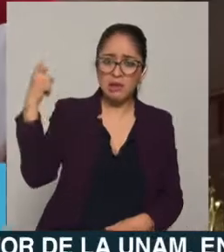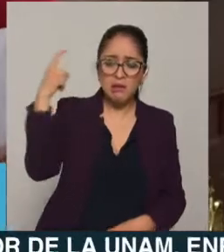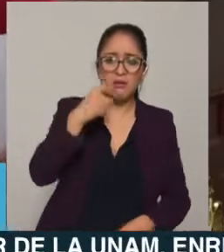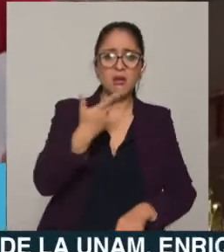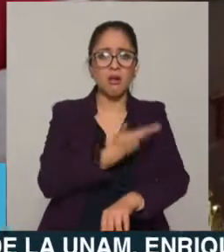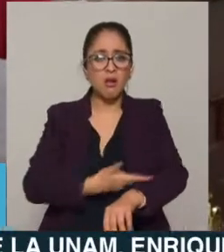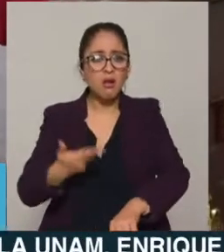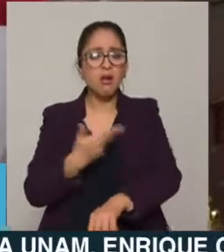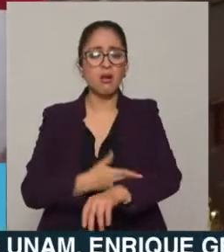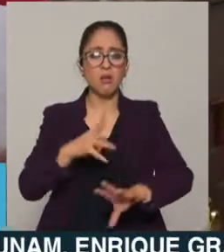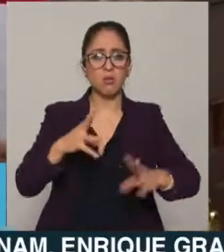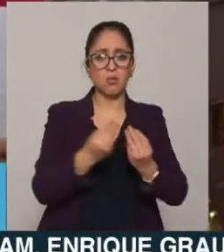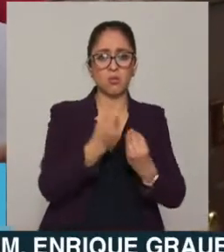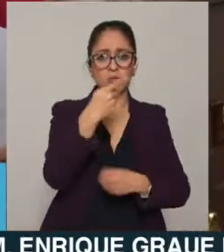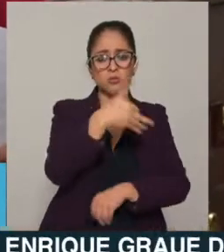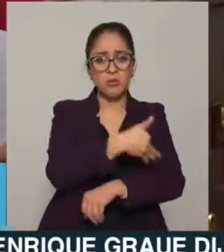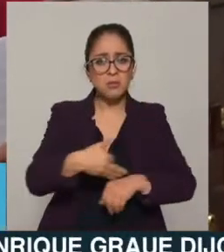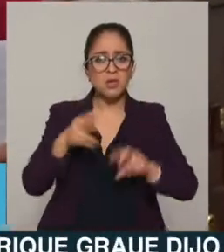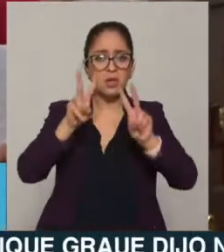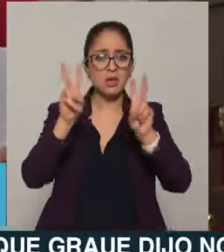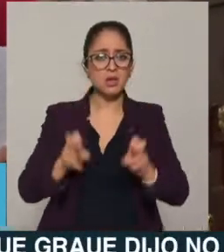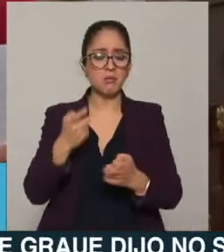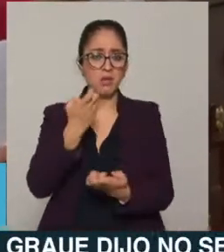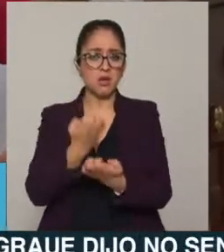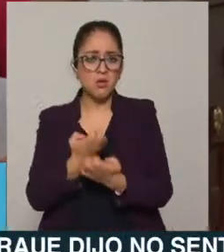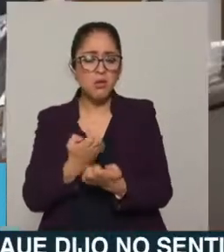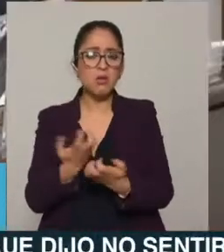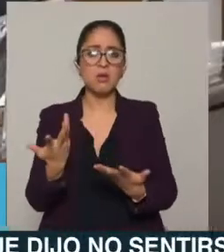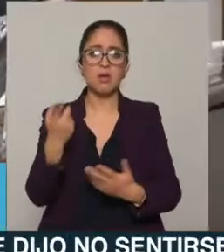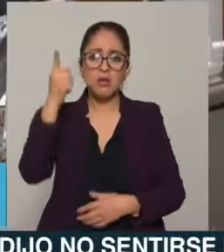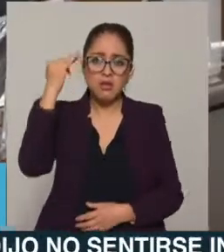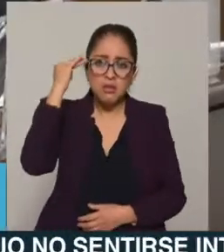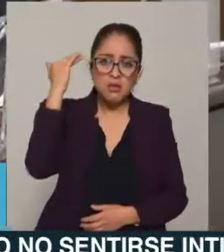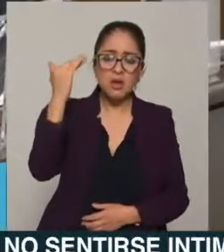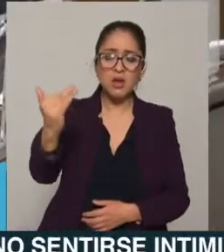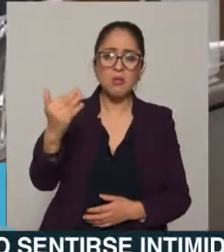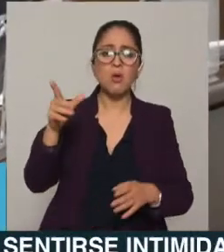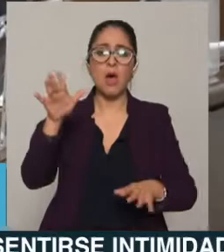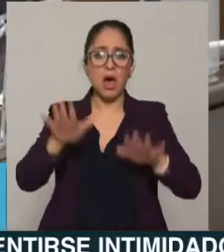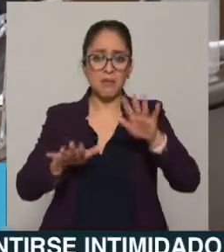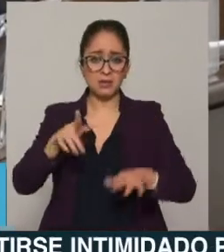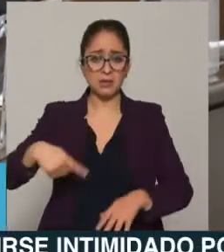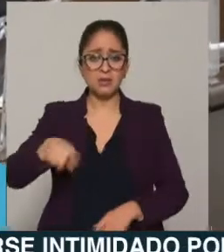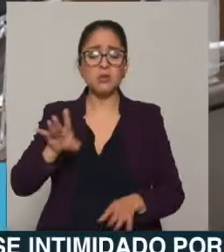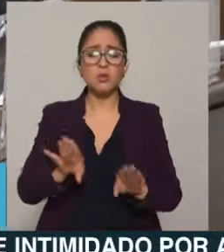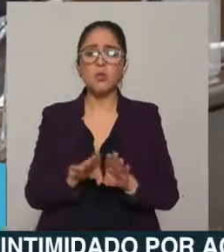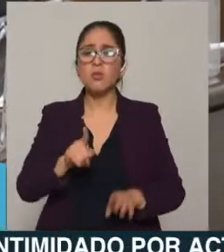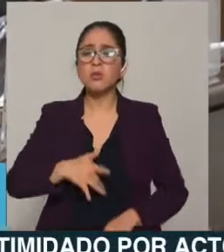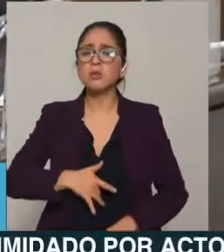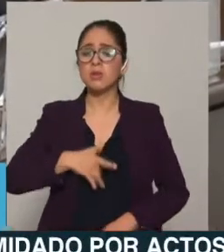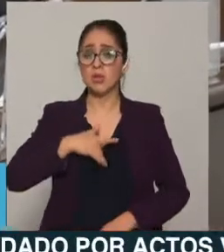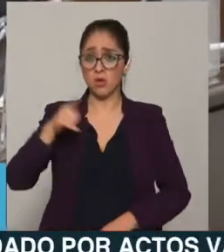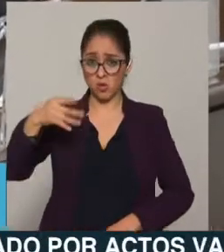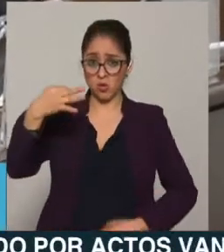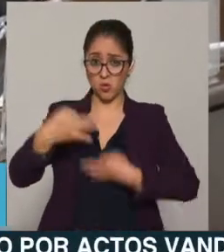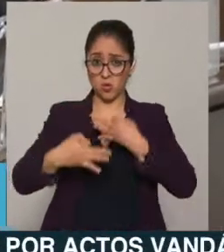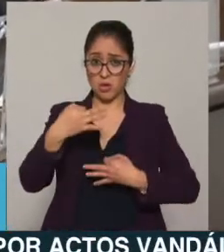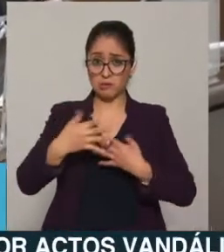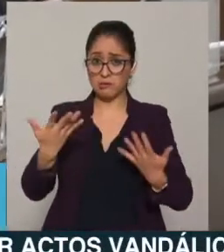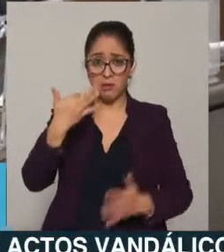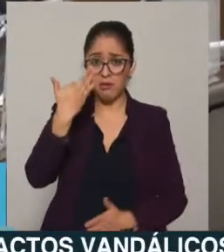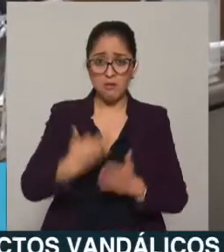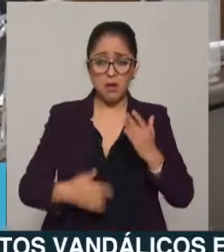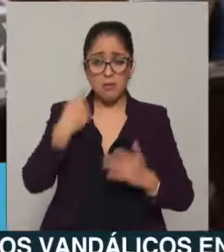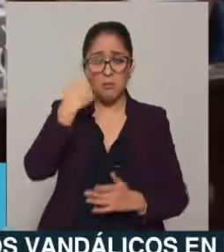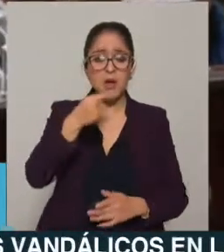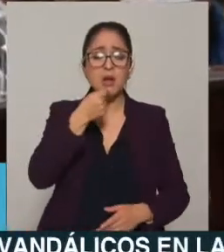una familia, tanto en temas económicos, en tiempo, en lo emocional, porque un juez no está preparado para cuestionar